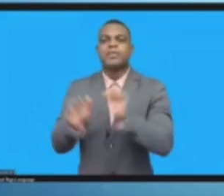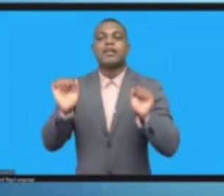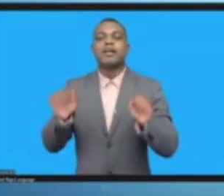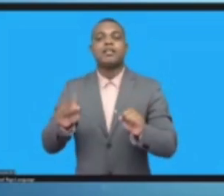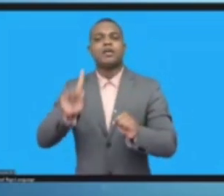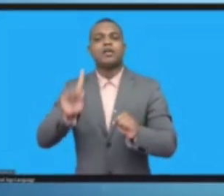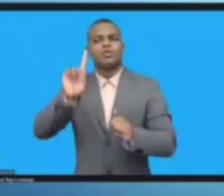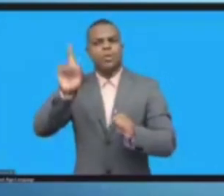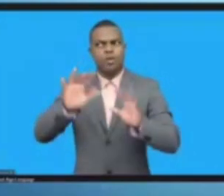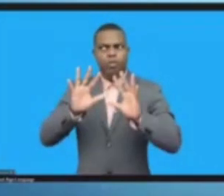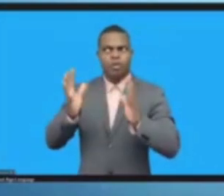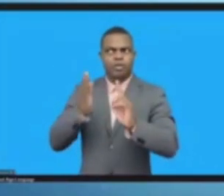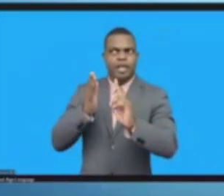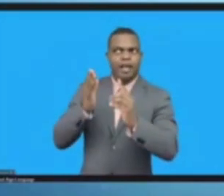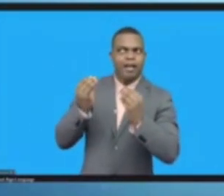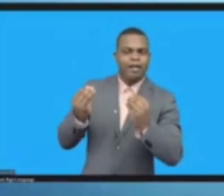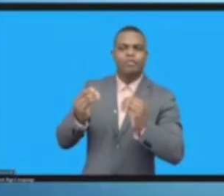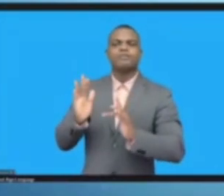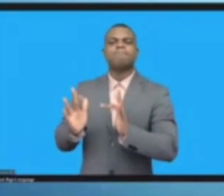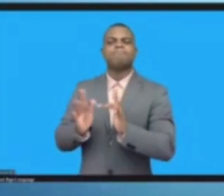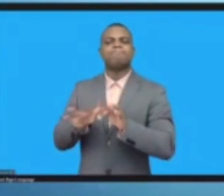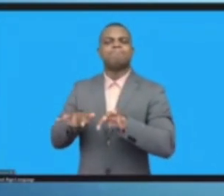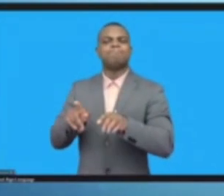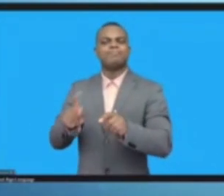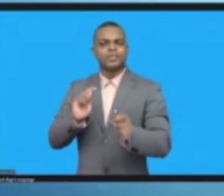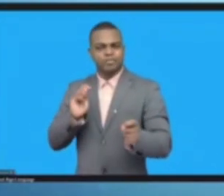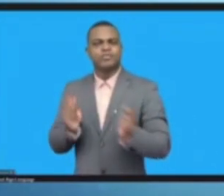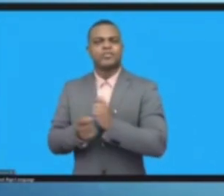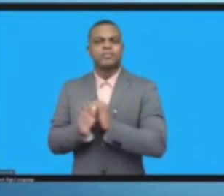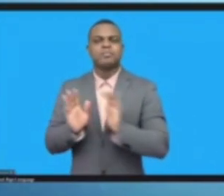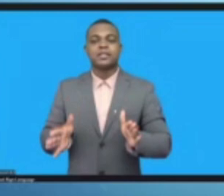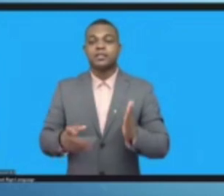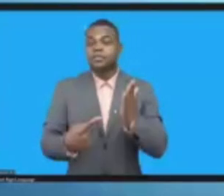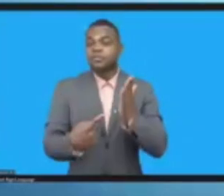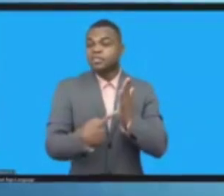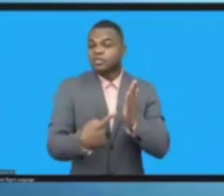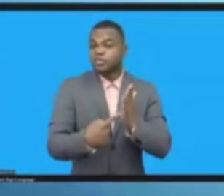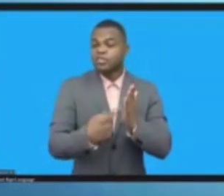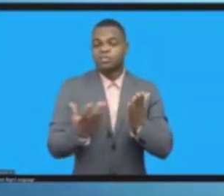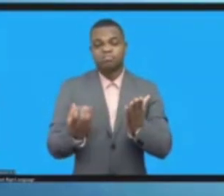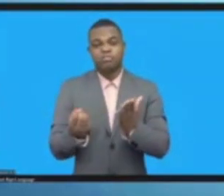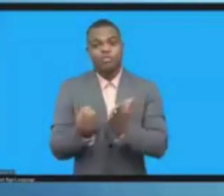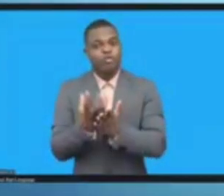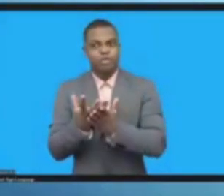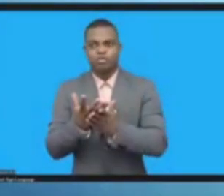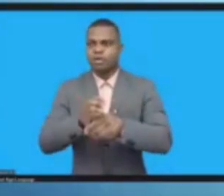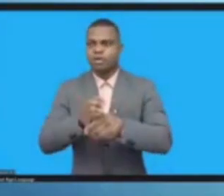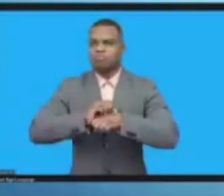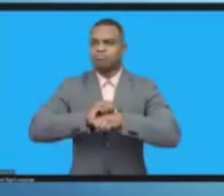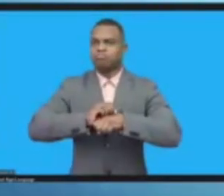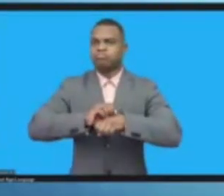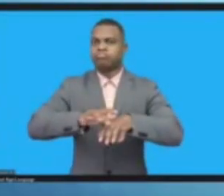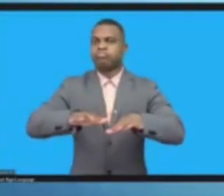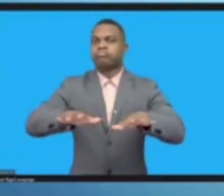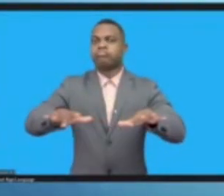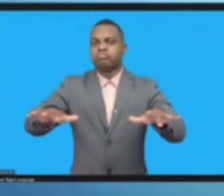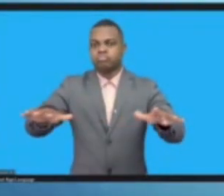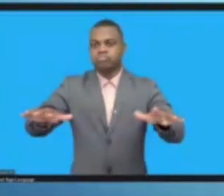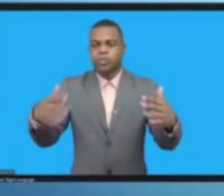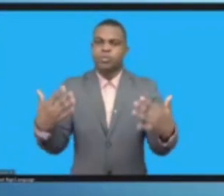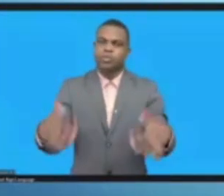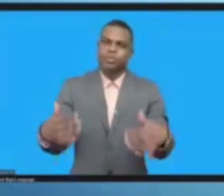él y ahora depende de todos nosotros la construcción de una sociedad de la información